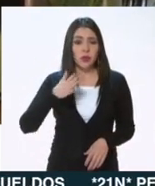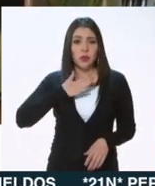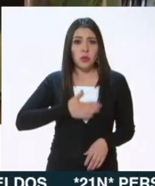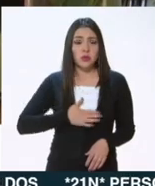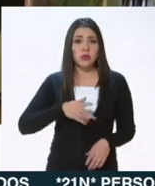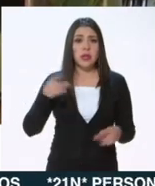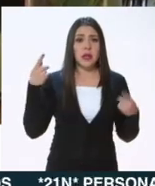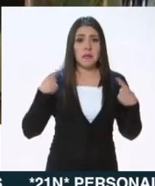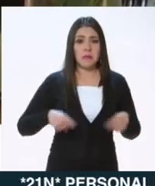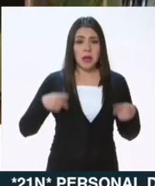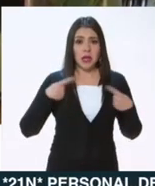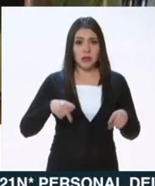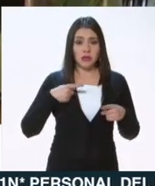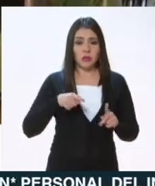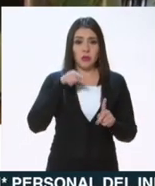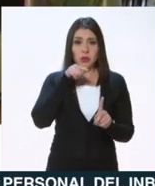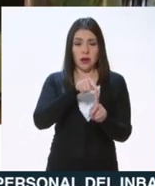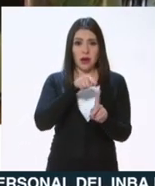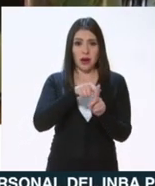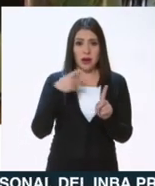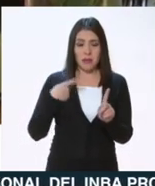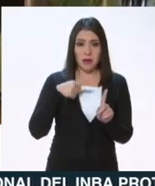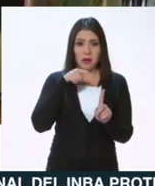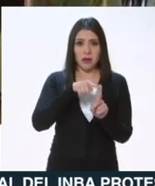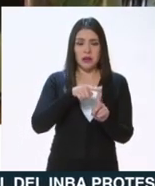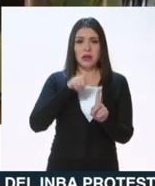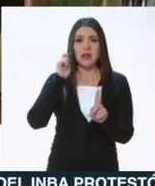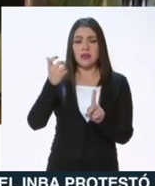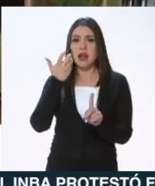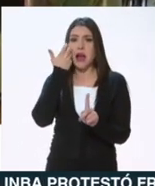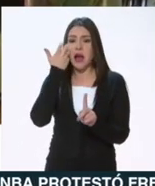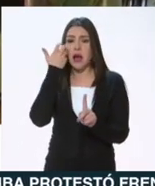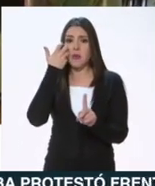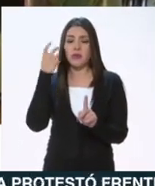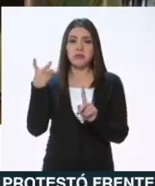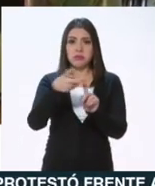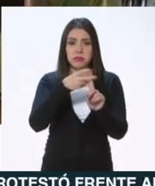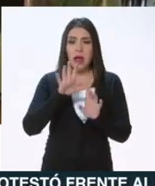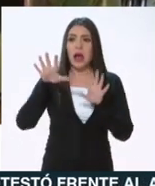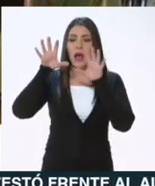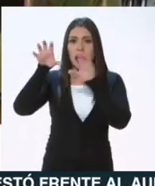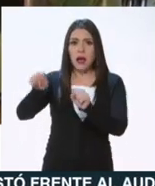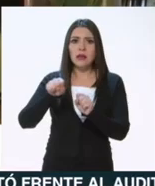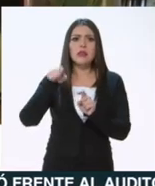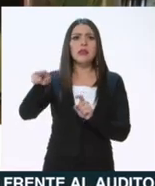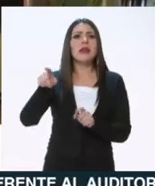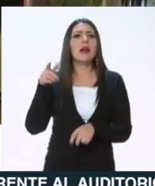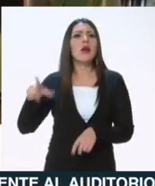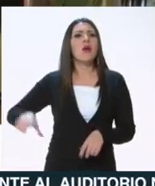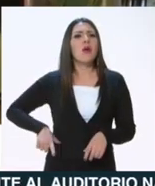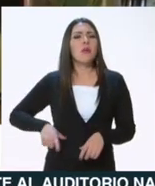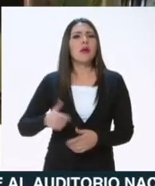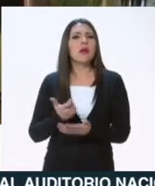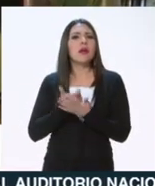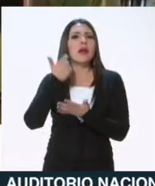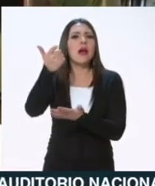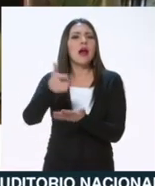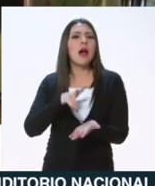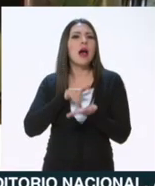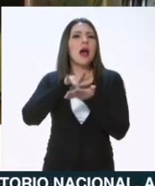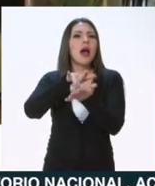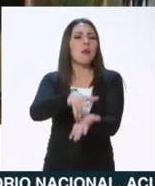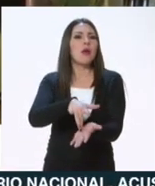quebrantó la ley tenga un abogado pagado por el Estado, pero una víctima no lo tenga. O sea, ¿en qué cabeza cabe eso? Solo en nuestra cabeza